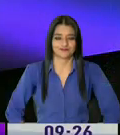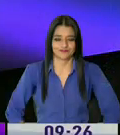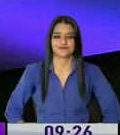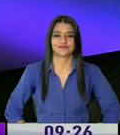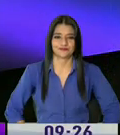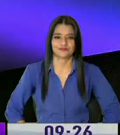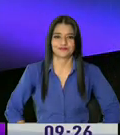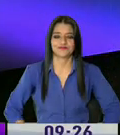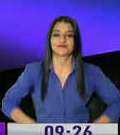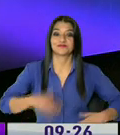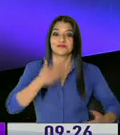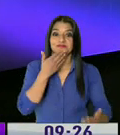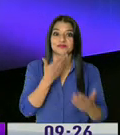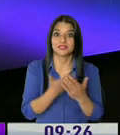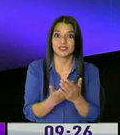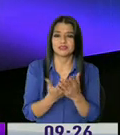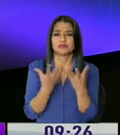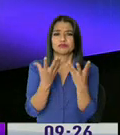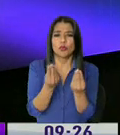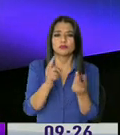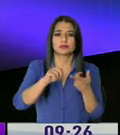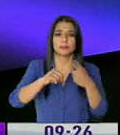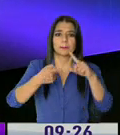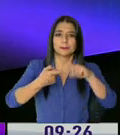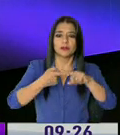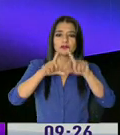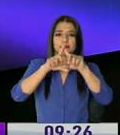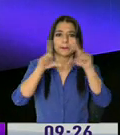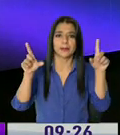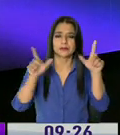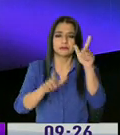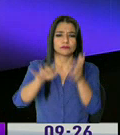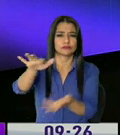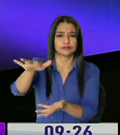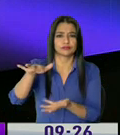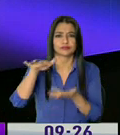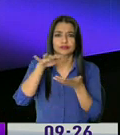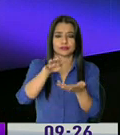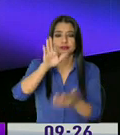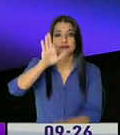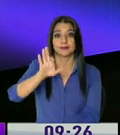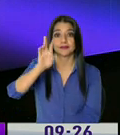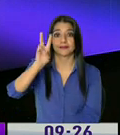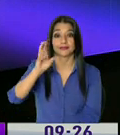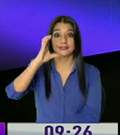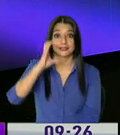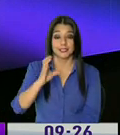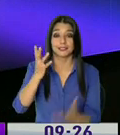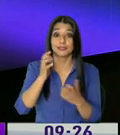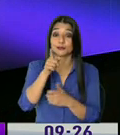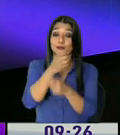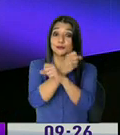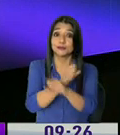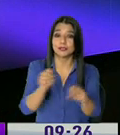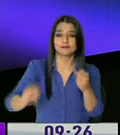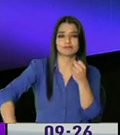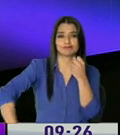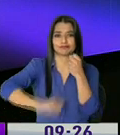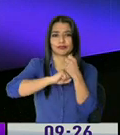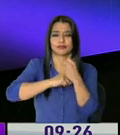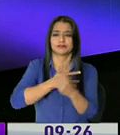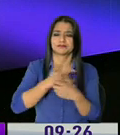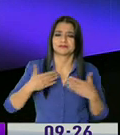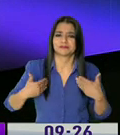¿Cómo no ser agradecidos con la cantidad de amigos, empresas que son parte ya de este TVC Te Quiere a Salvo? Con mucha alegría hemos recibido